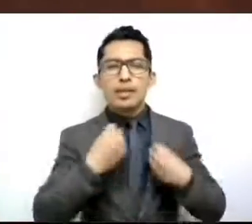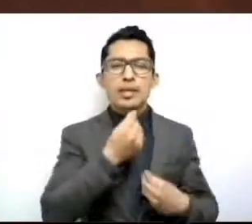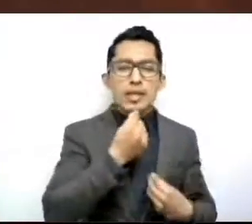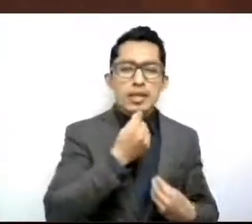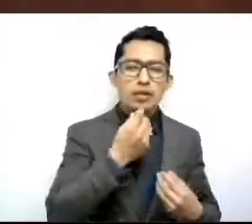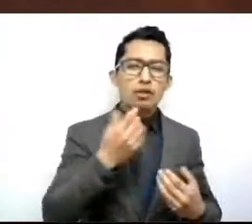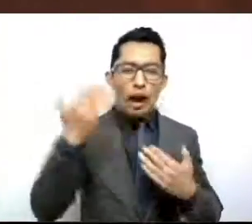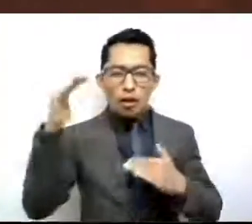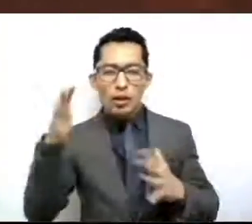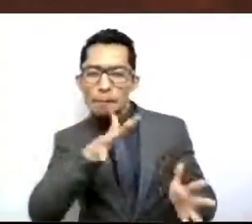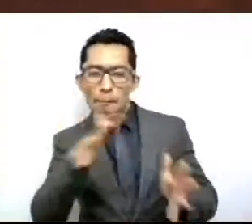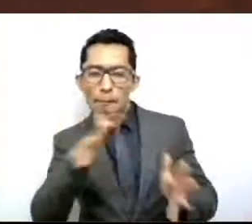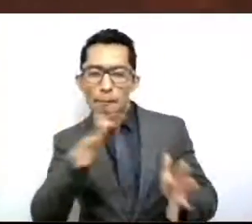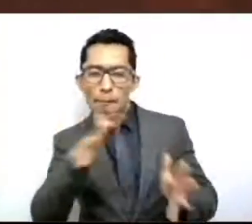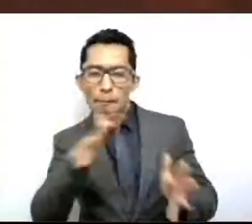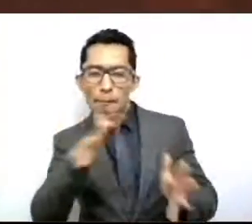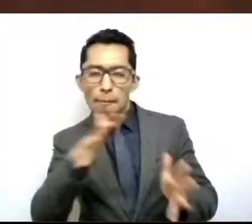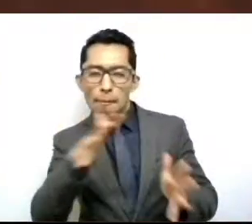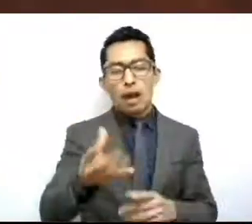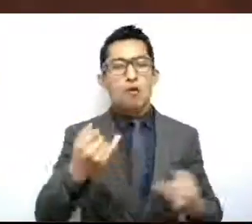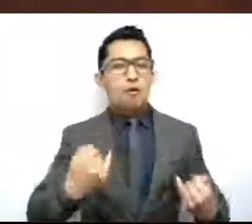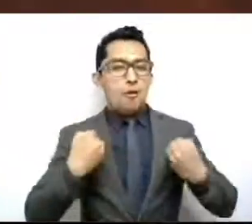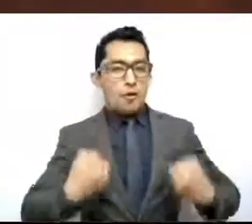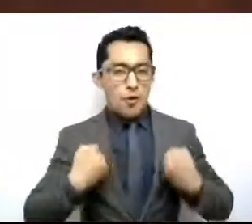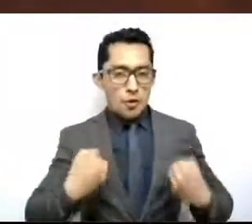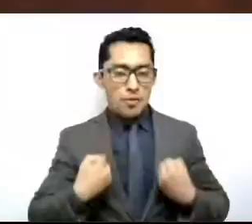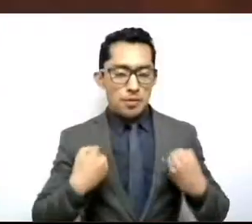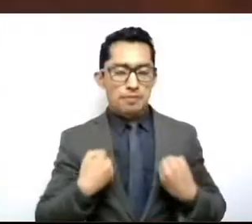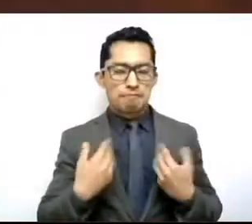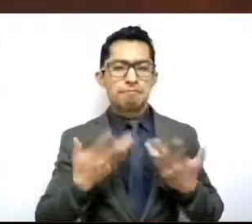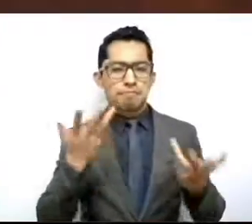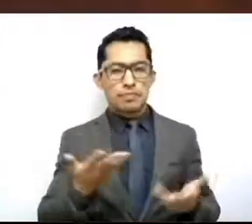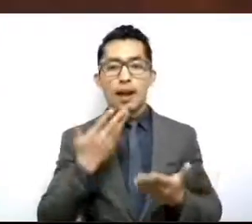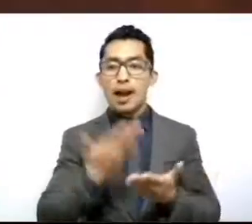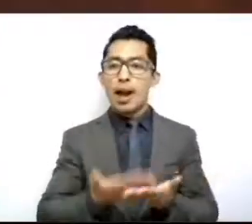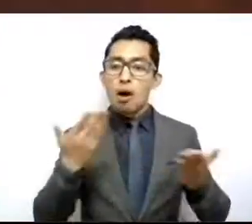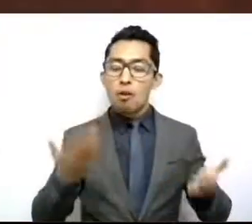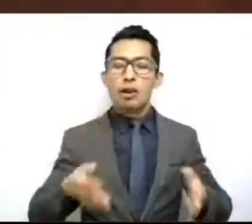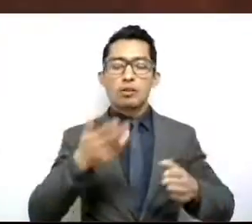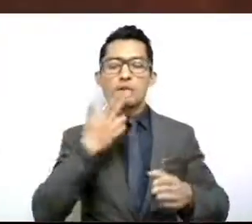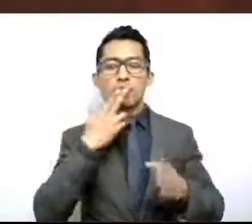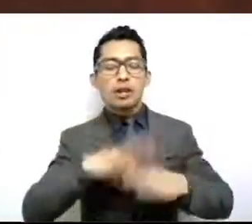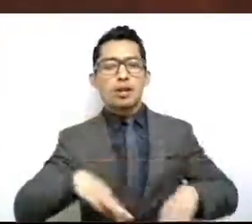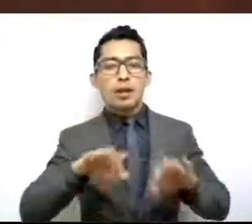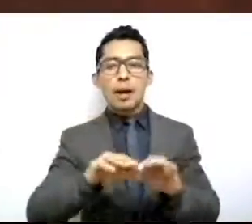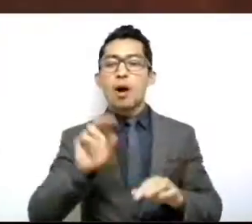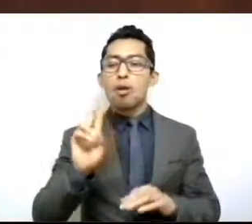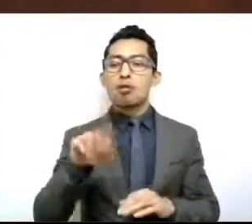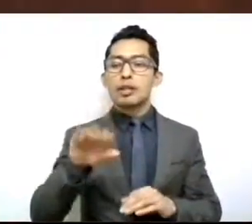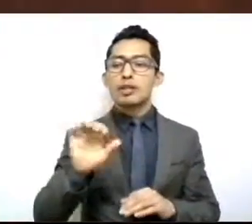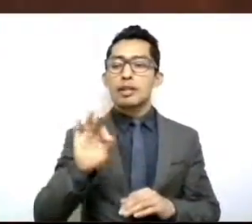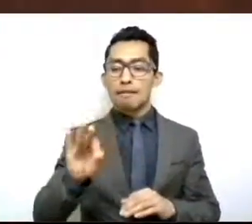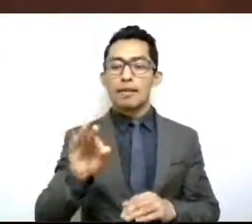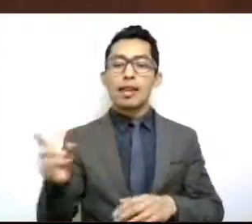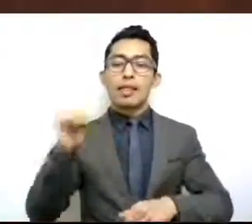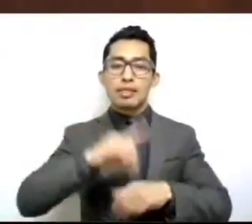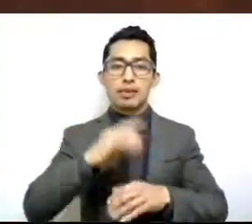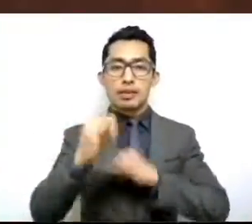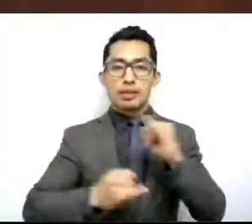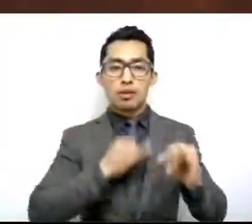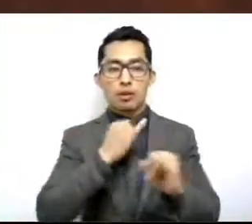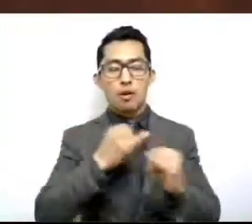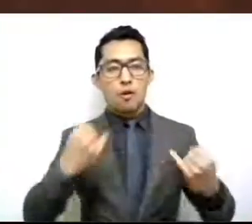adultez. Siendo los jóvenes, actualmente, como lo enmarcó la UNICEF, en el Día Internacional de la